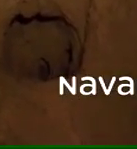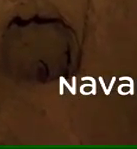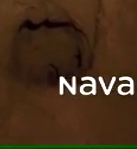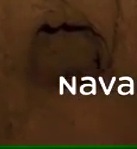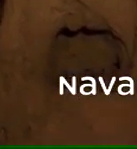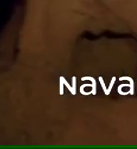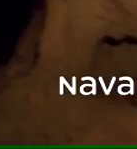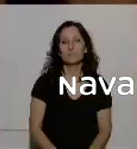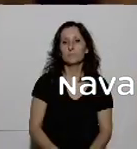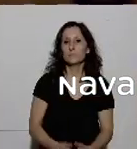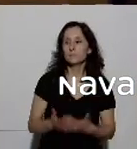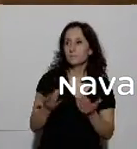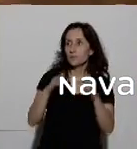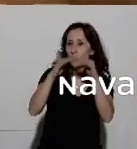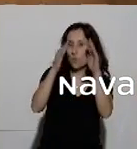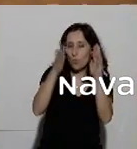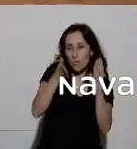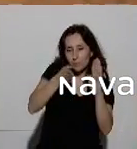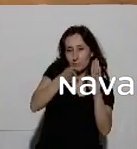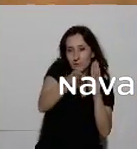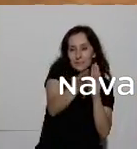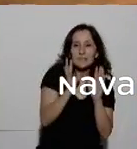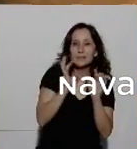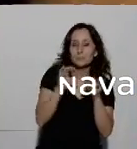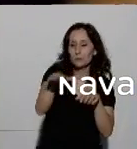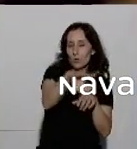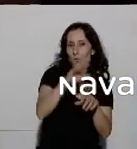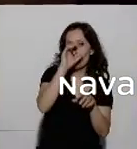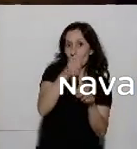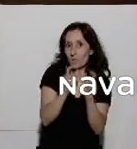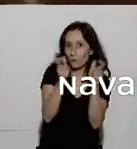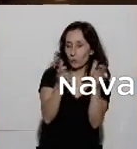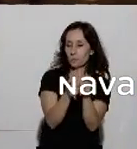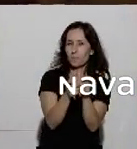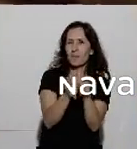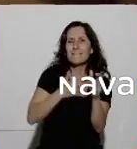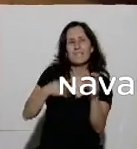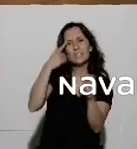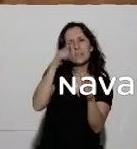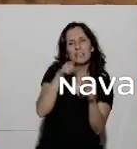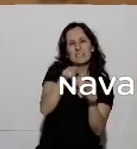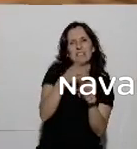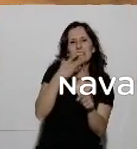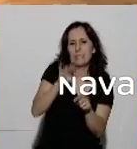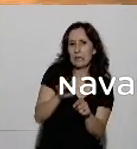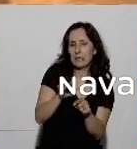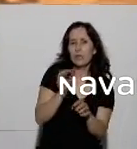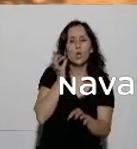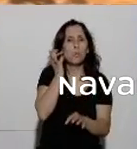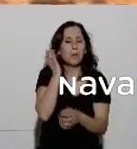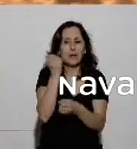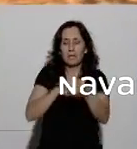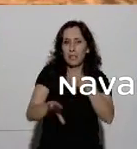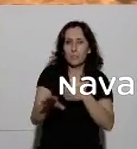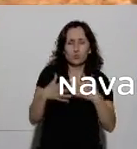Ahora que ya estamos dentro de la gruta, en el entorno donde estas brujas se reunían, yo quiero saber realmente quiénes eran. ¿Eran esas mujeres